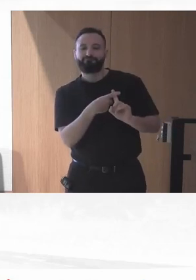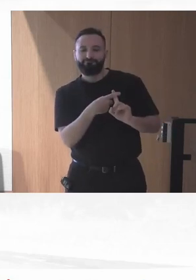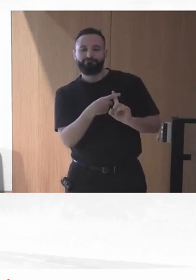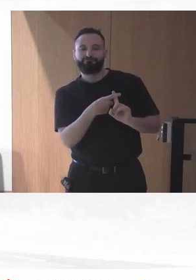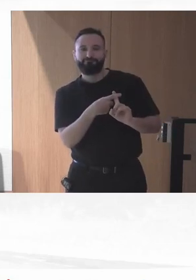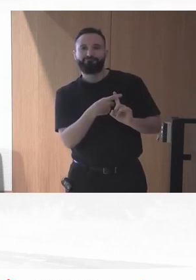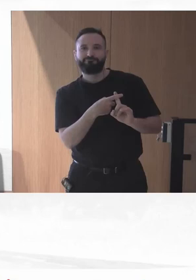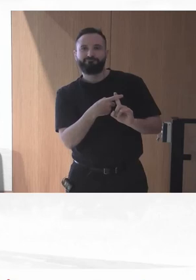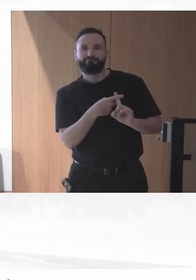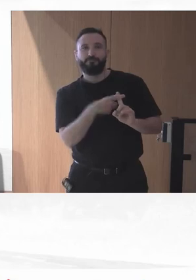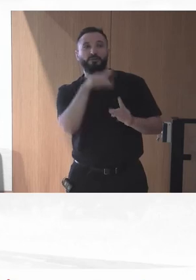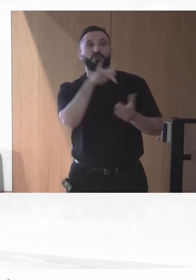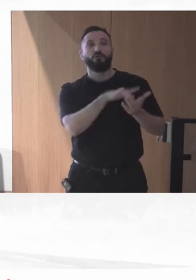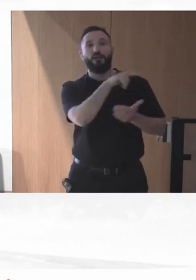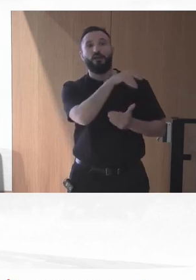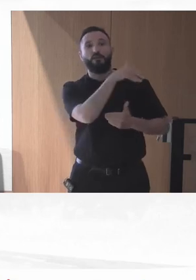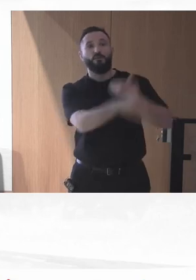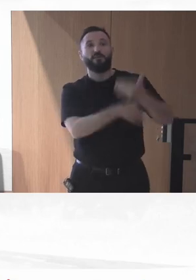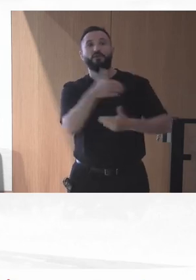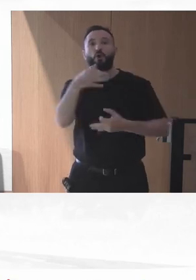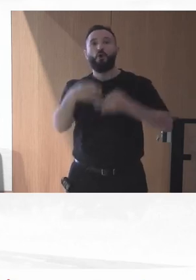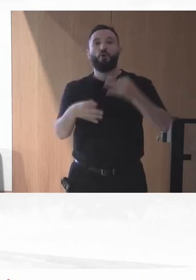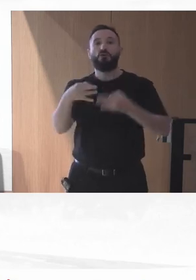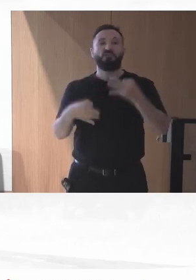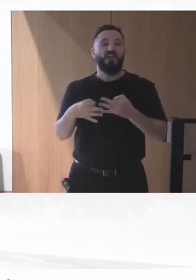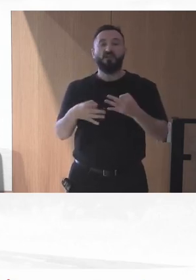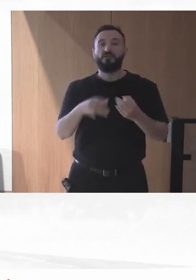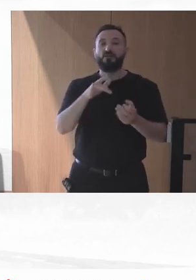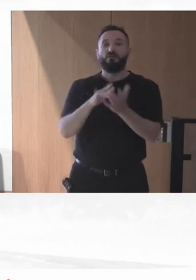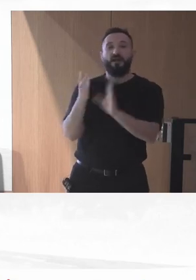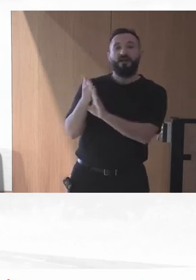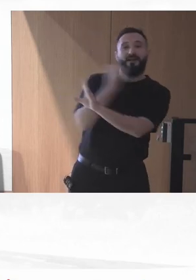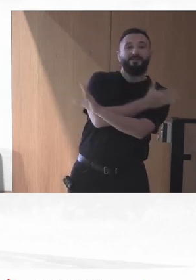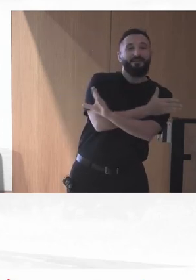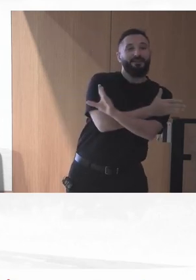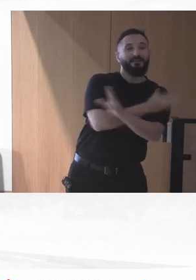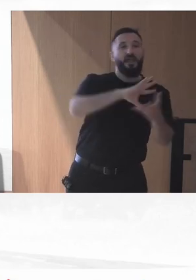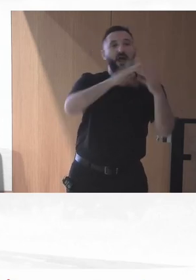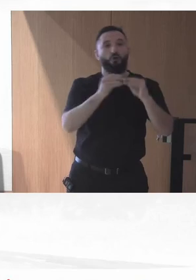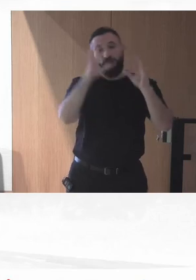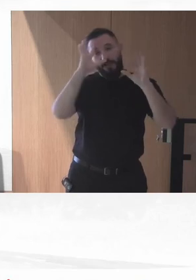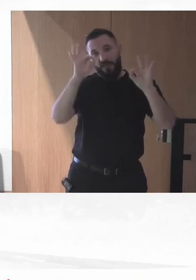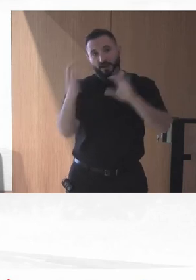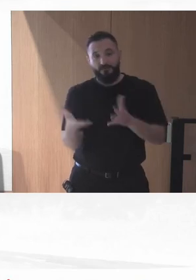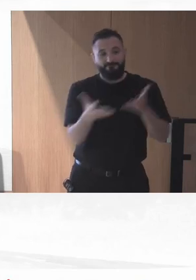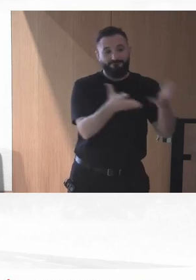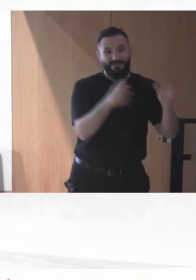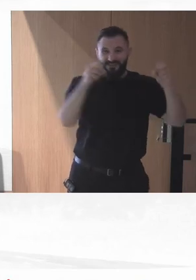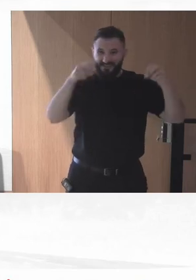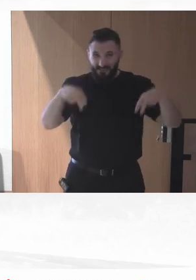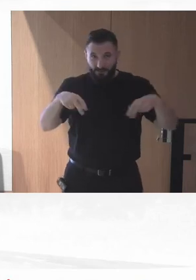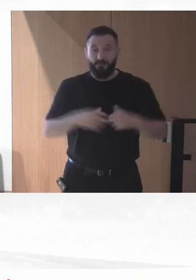pasaba por un procedimiento judicial sin que se estuvieran implantando ajustes del